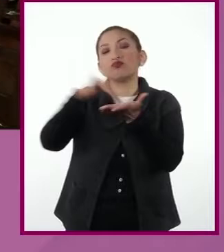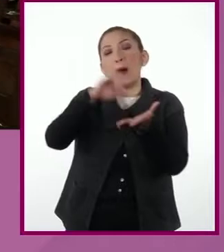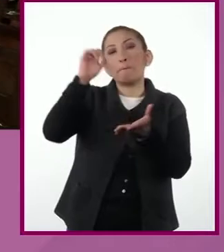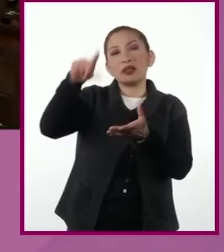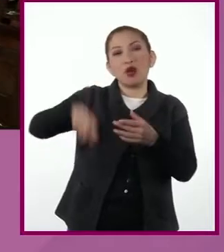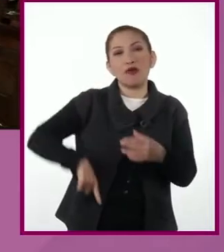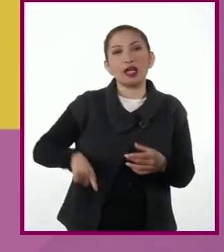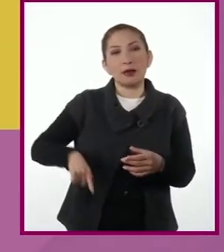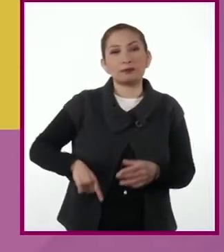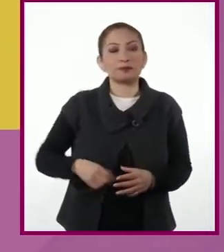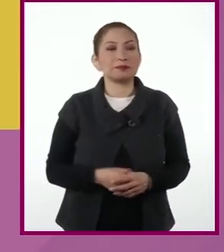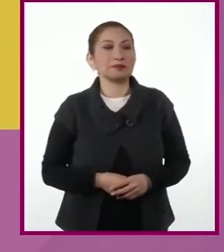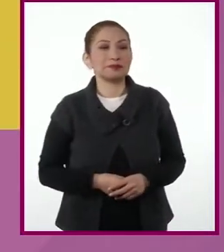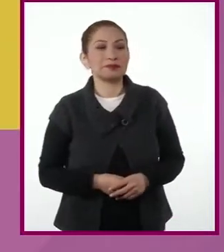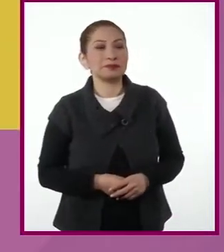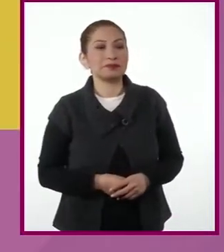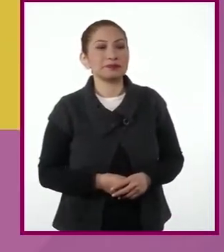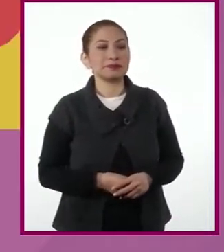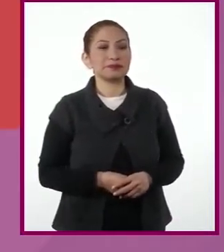mismo gobierno.